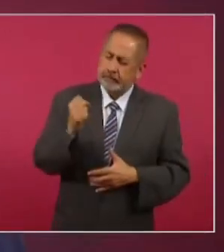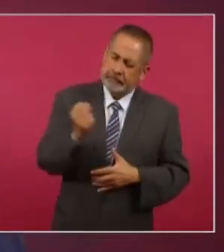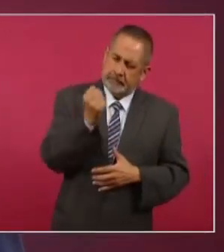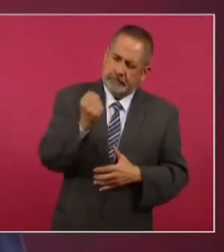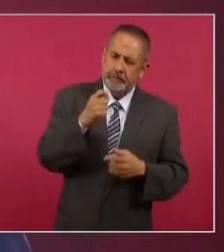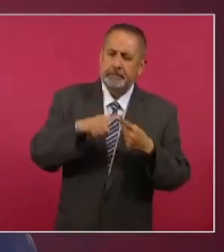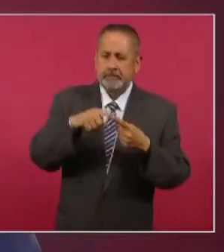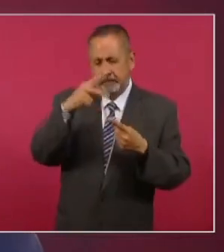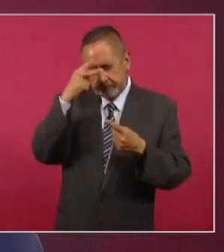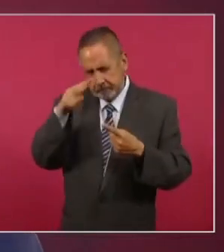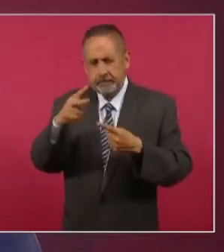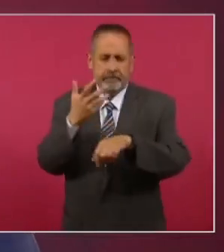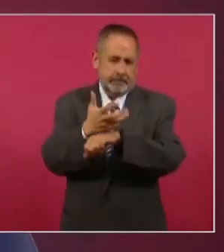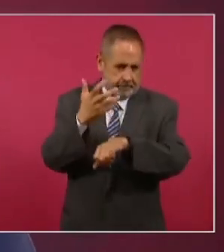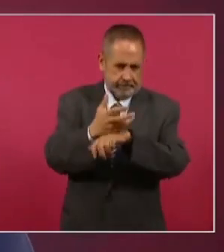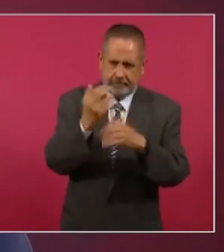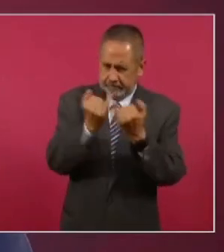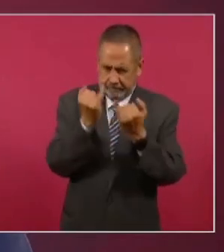México